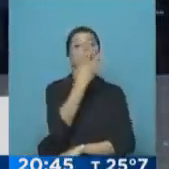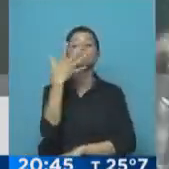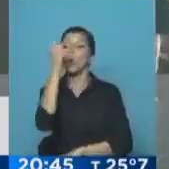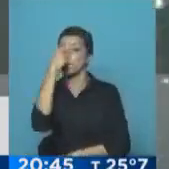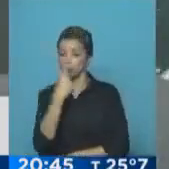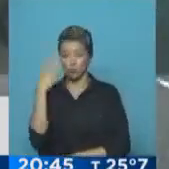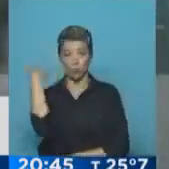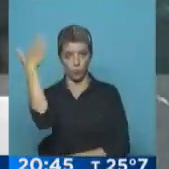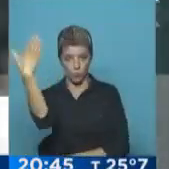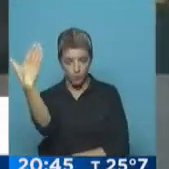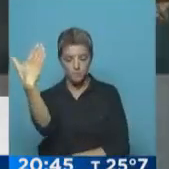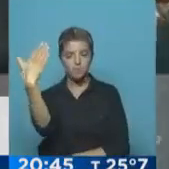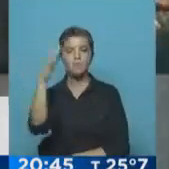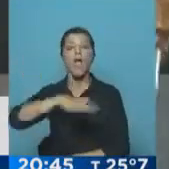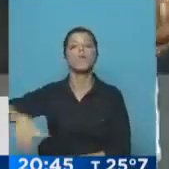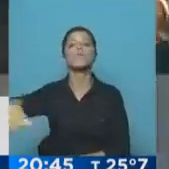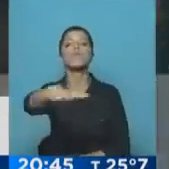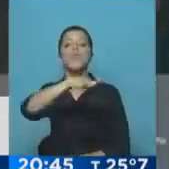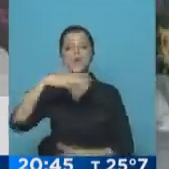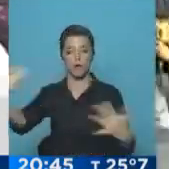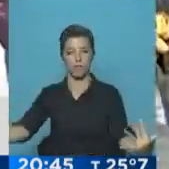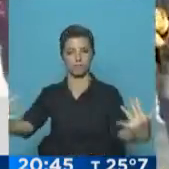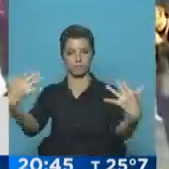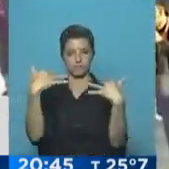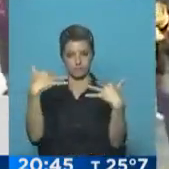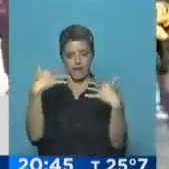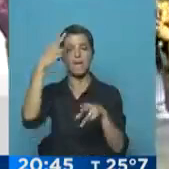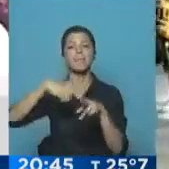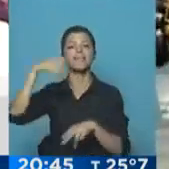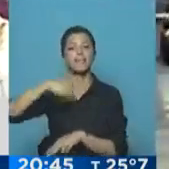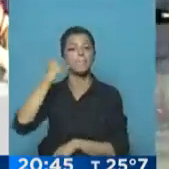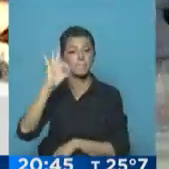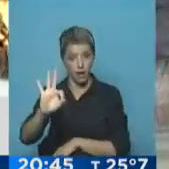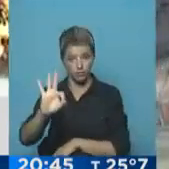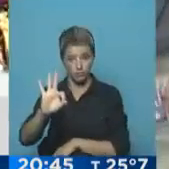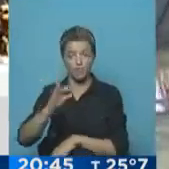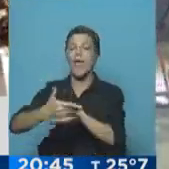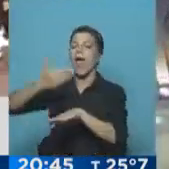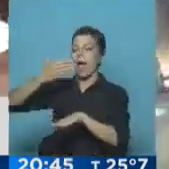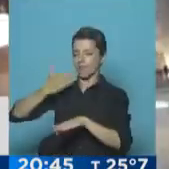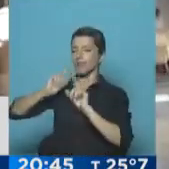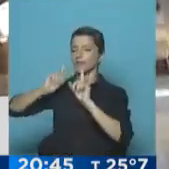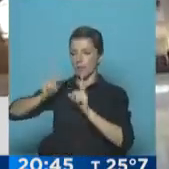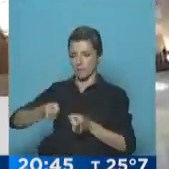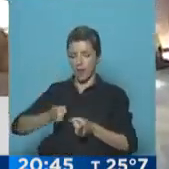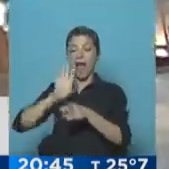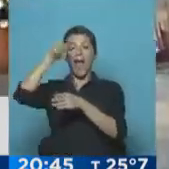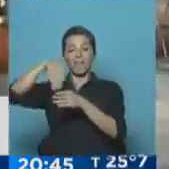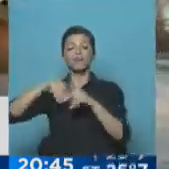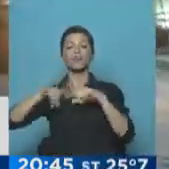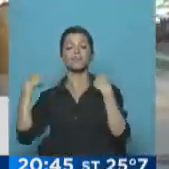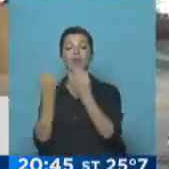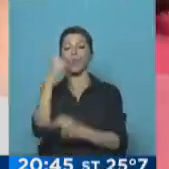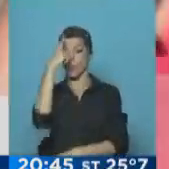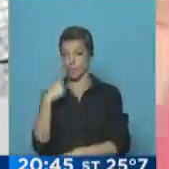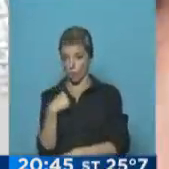minutos frente a la militancia congregada básicamente en la Plaza de Mayo. Antes había hecho lo propio en el Salón de los